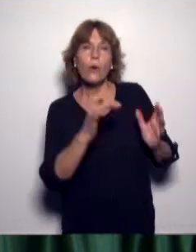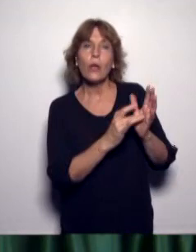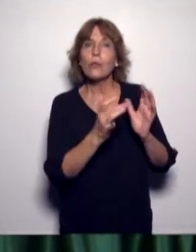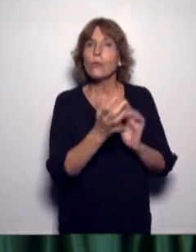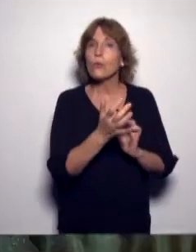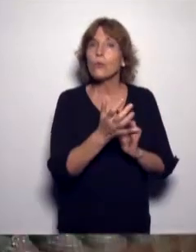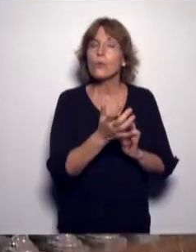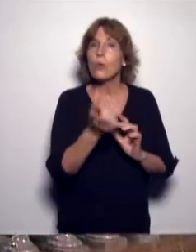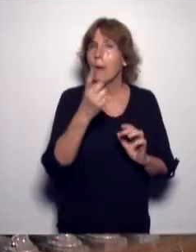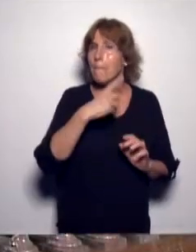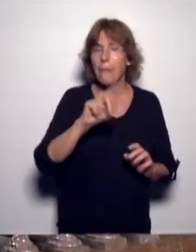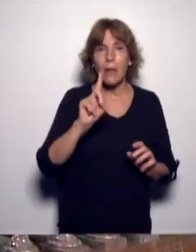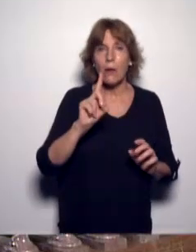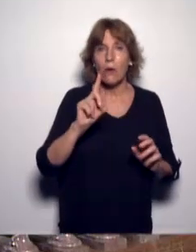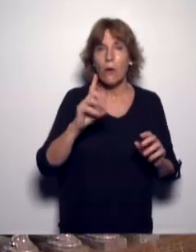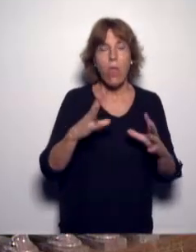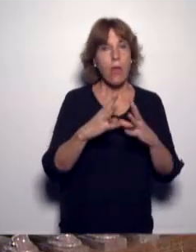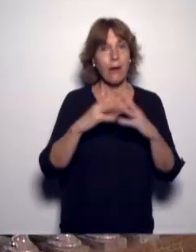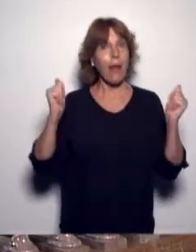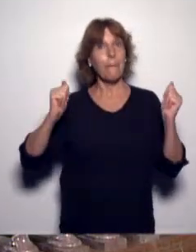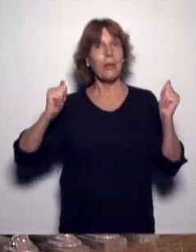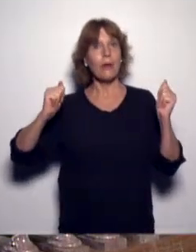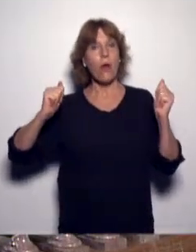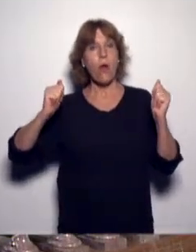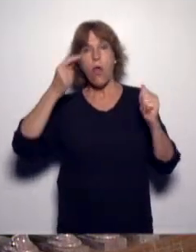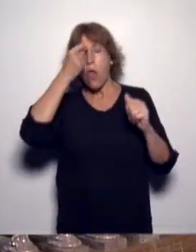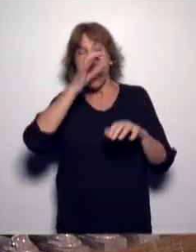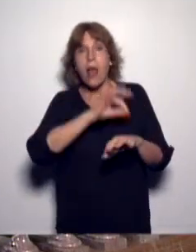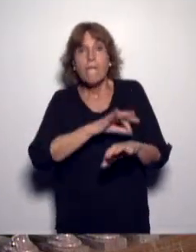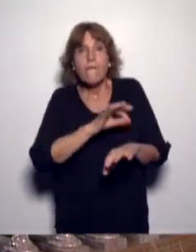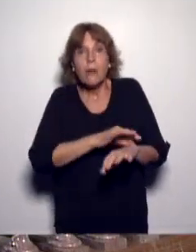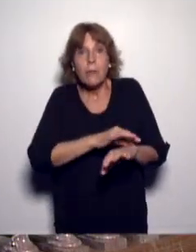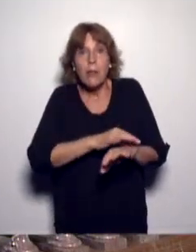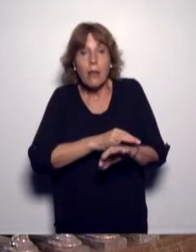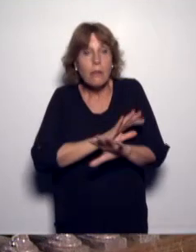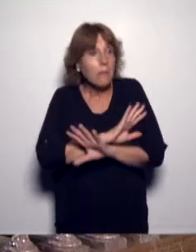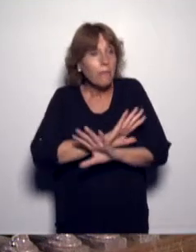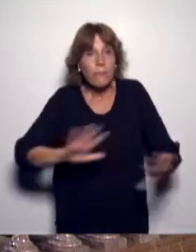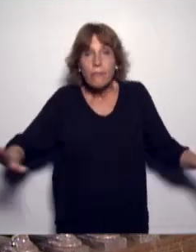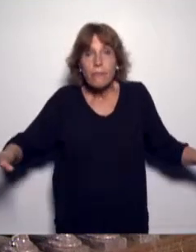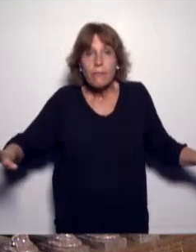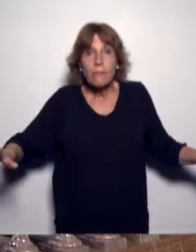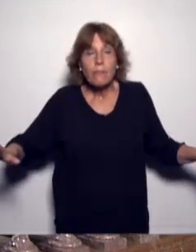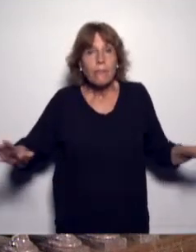y inmediatamente, enseguida, la lepra desaparece, ¿no?